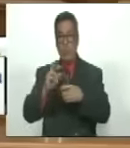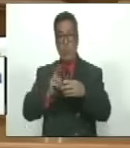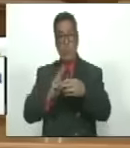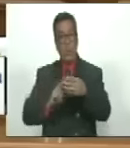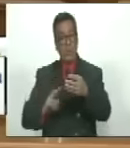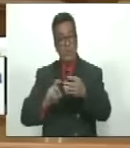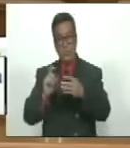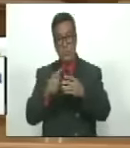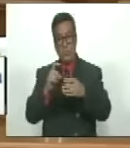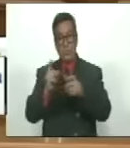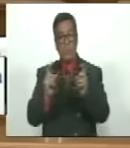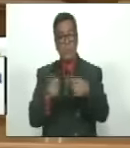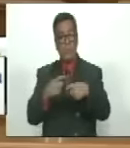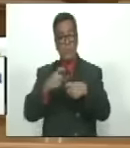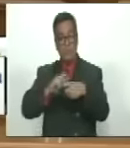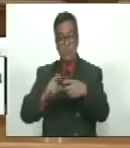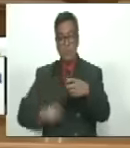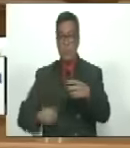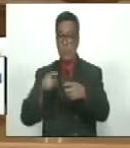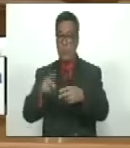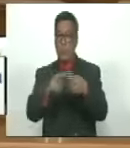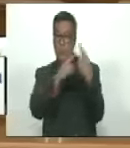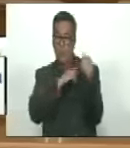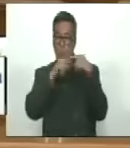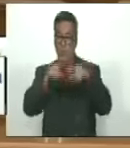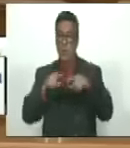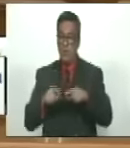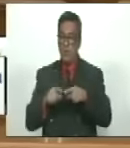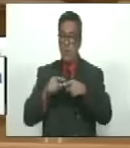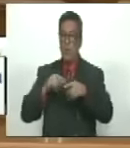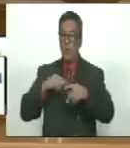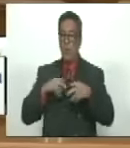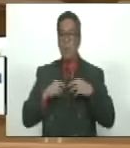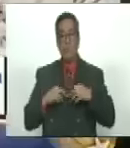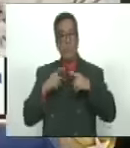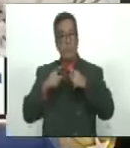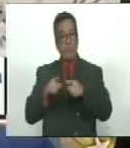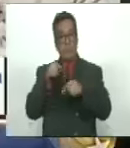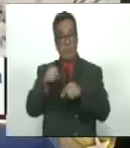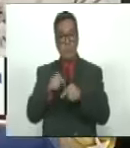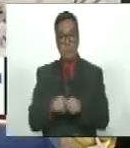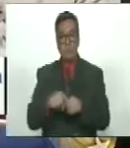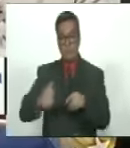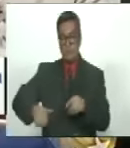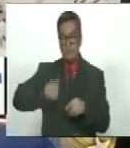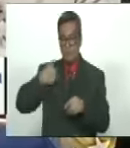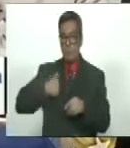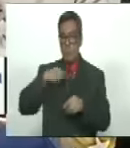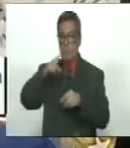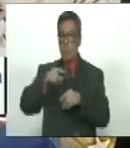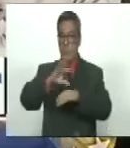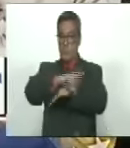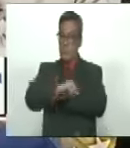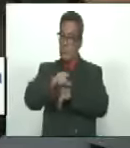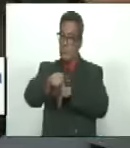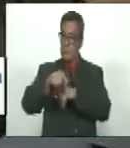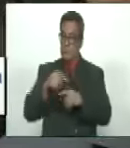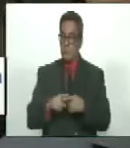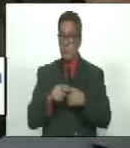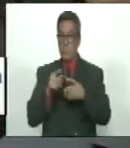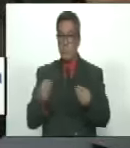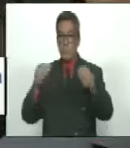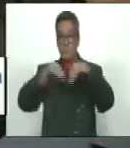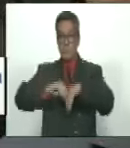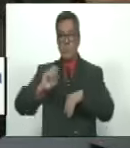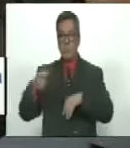asumen entonces una posición oportunista para aprovecharse de esos recursos y obvian entonces el